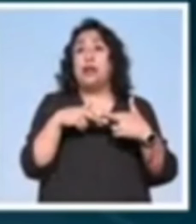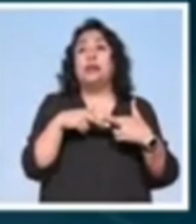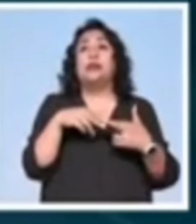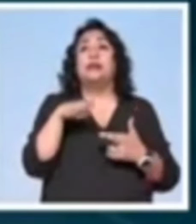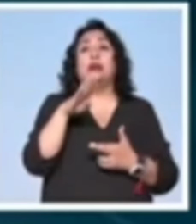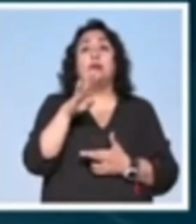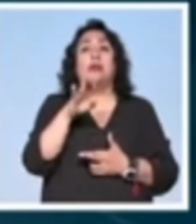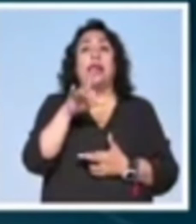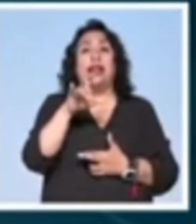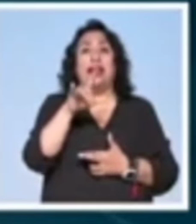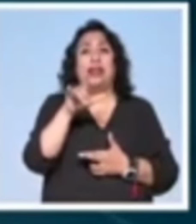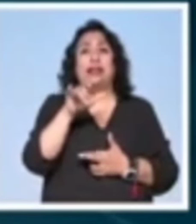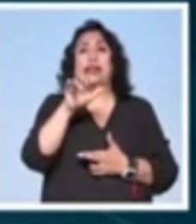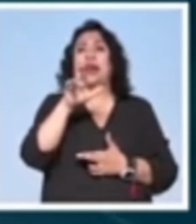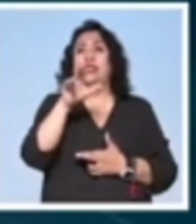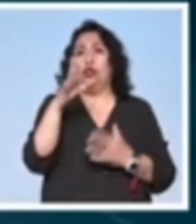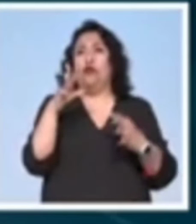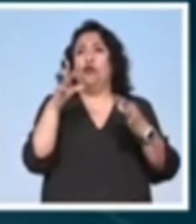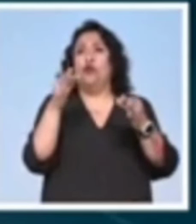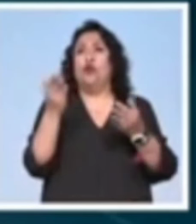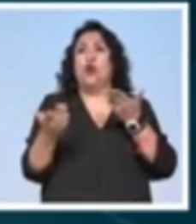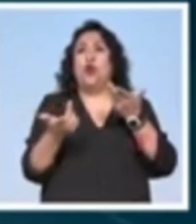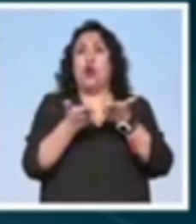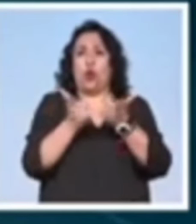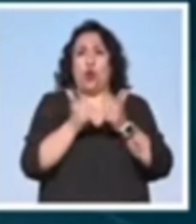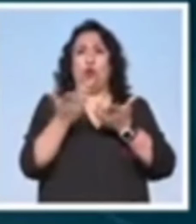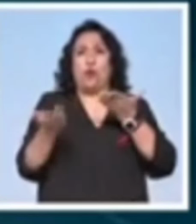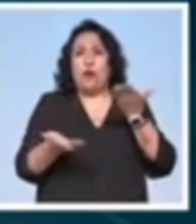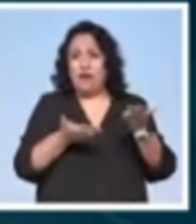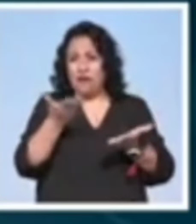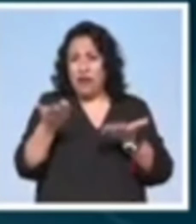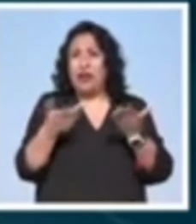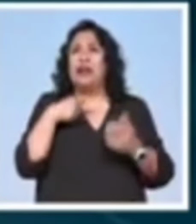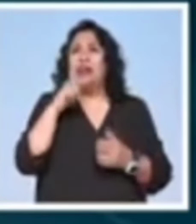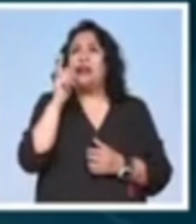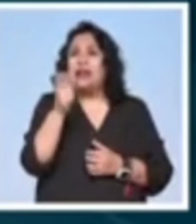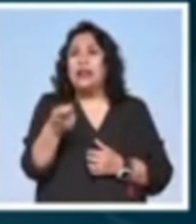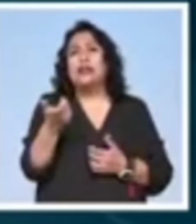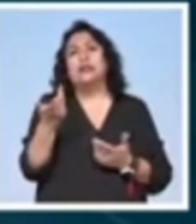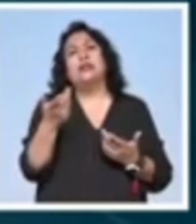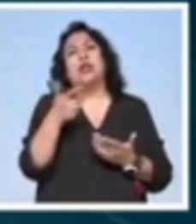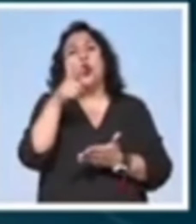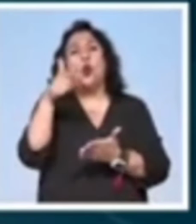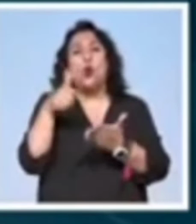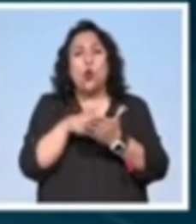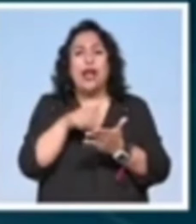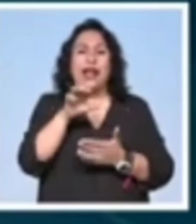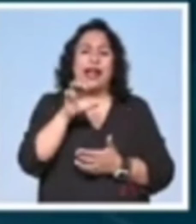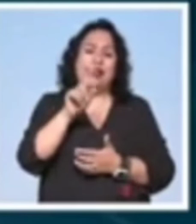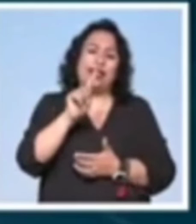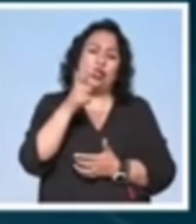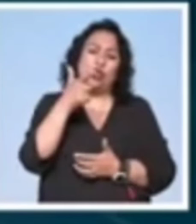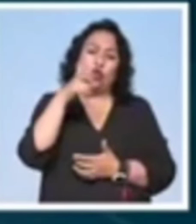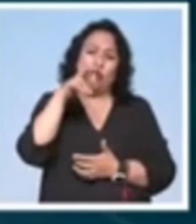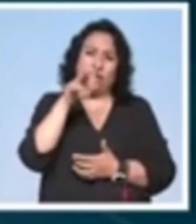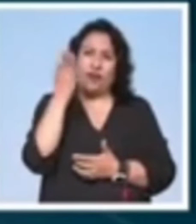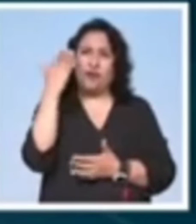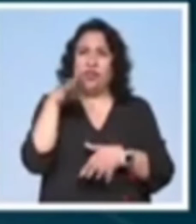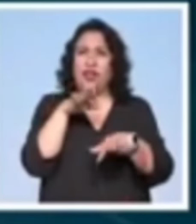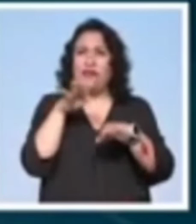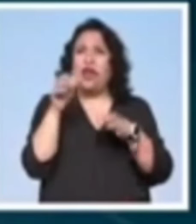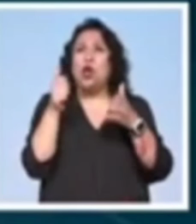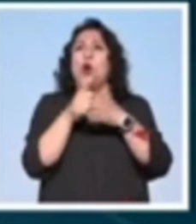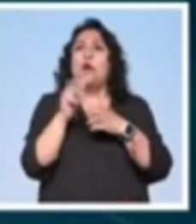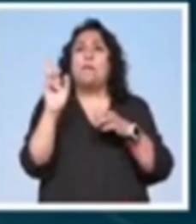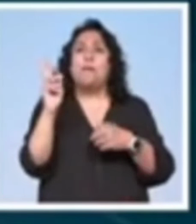Vélez Arceo, fundador del ballet, que tiene que ver con la etnografía, con un trabajo que se hizo con académicos